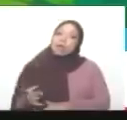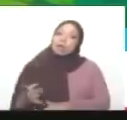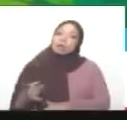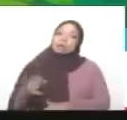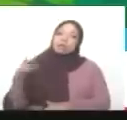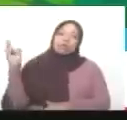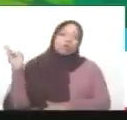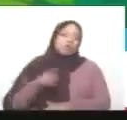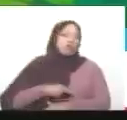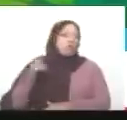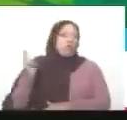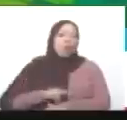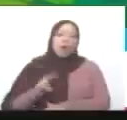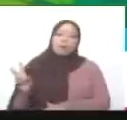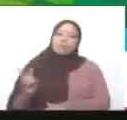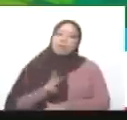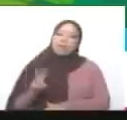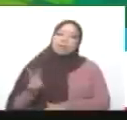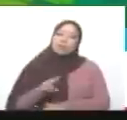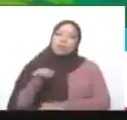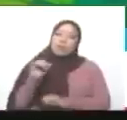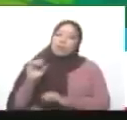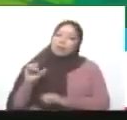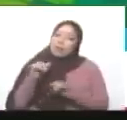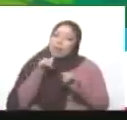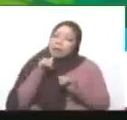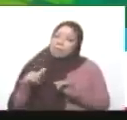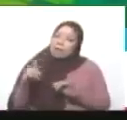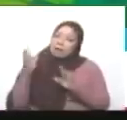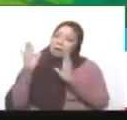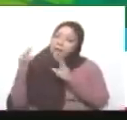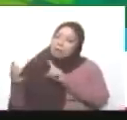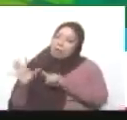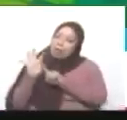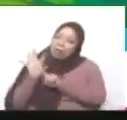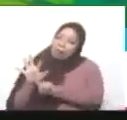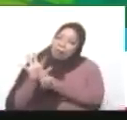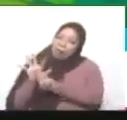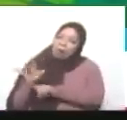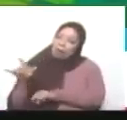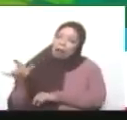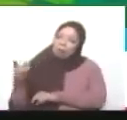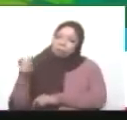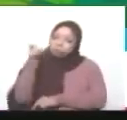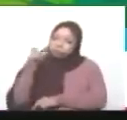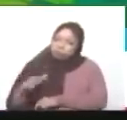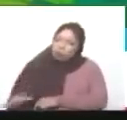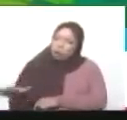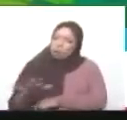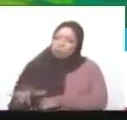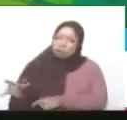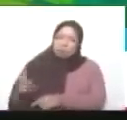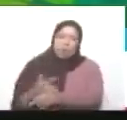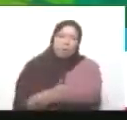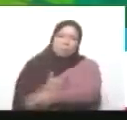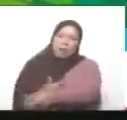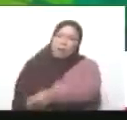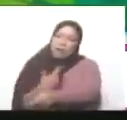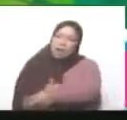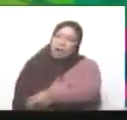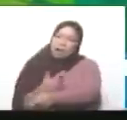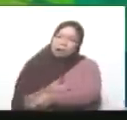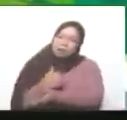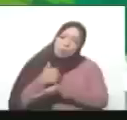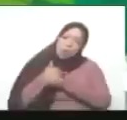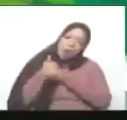ha amenazado ni amenazará al pueblo de Guyana consideramos al pueblo de Guyana un pueblo hermano y bastante lo hemos